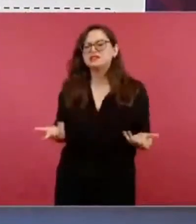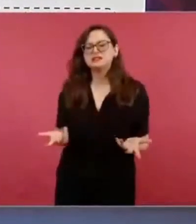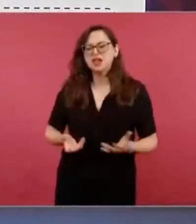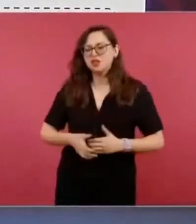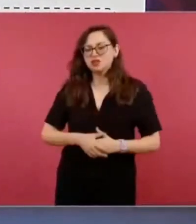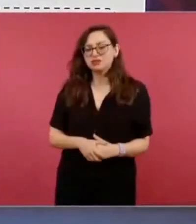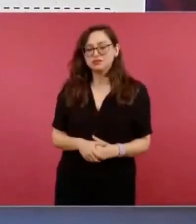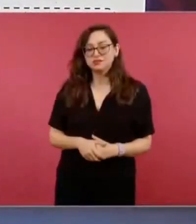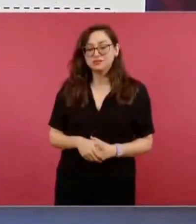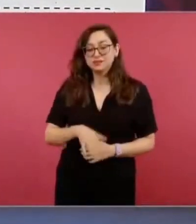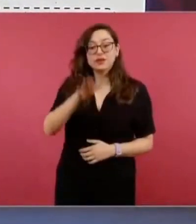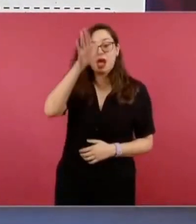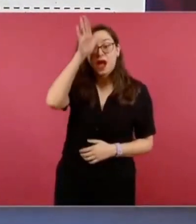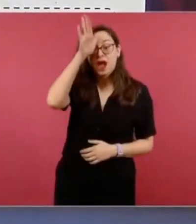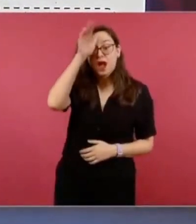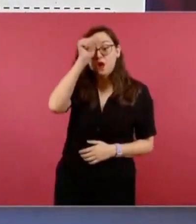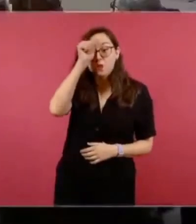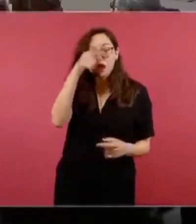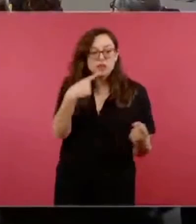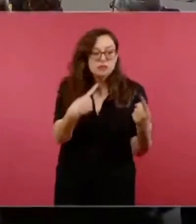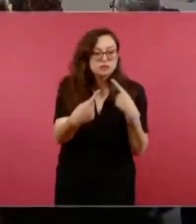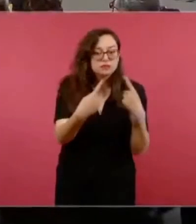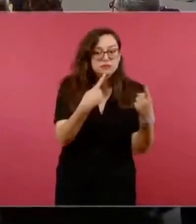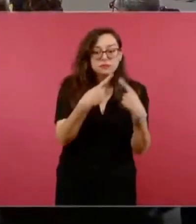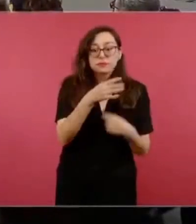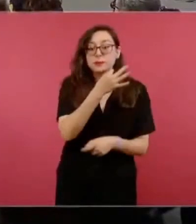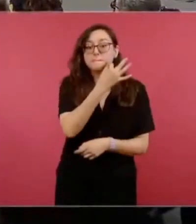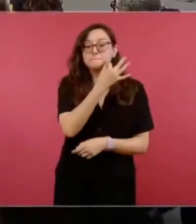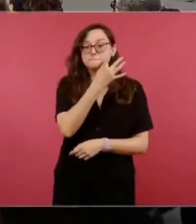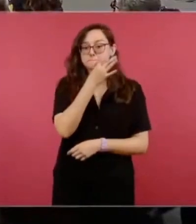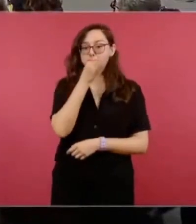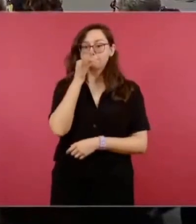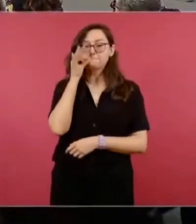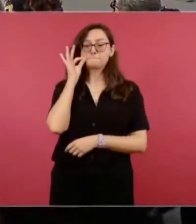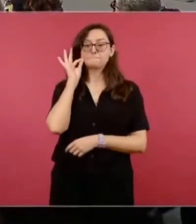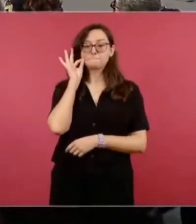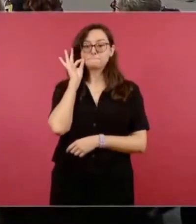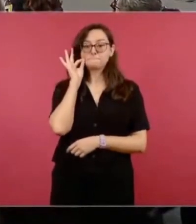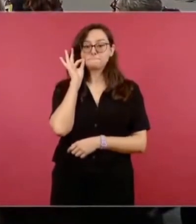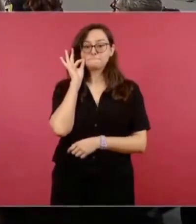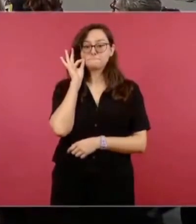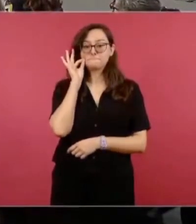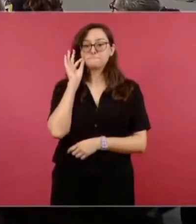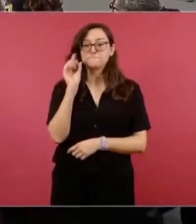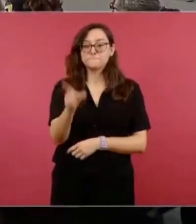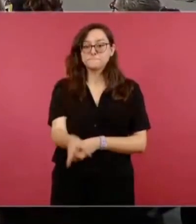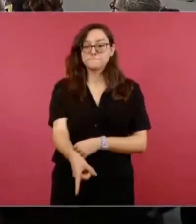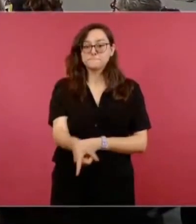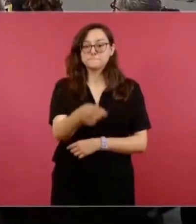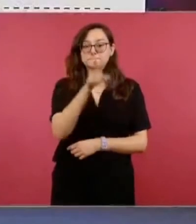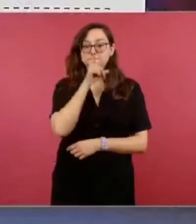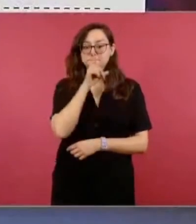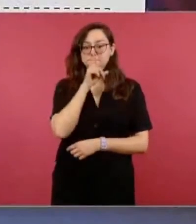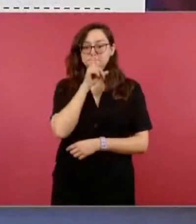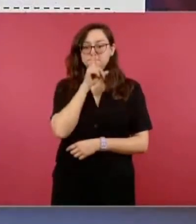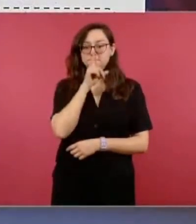Acordaron no hablar del tema en los medios. Hubo un pacto de silencio.